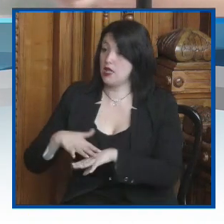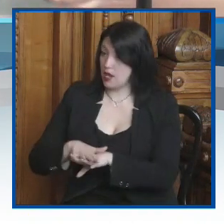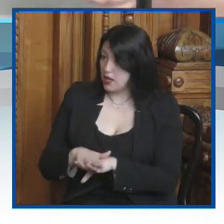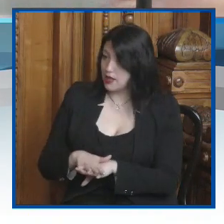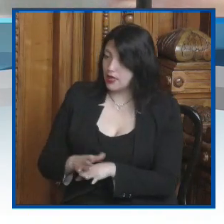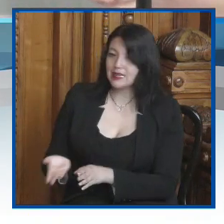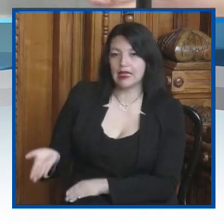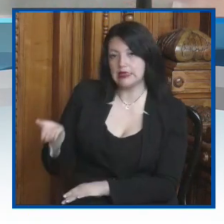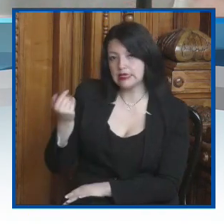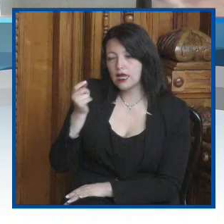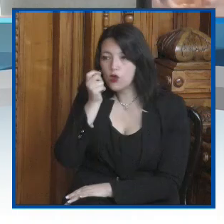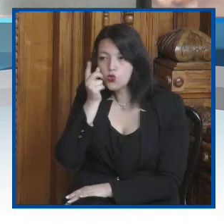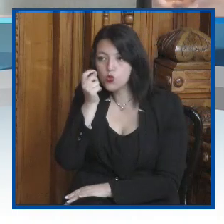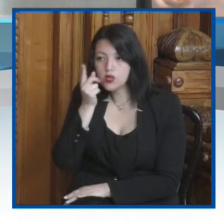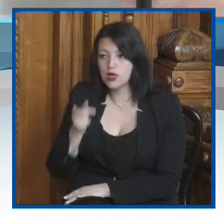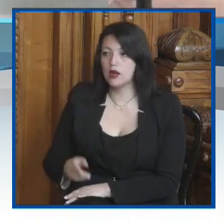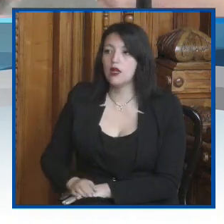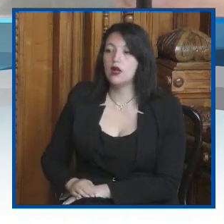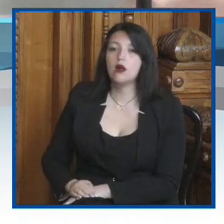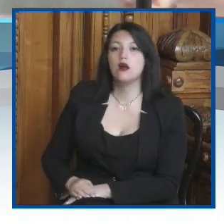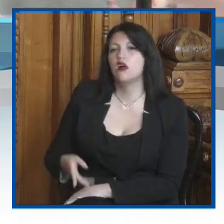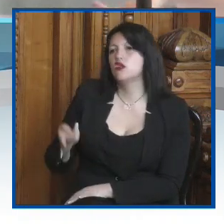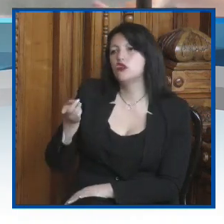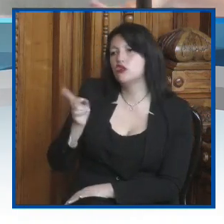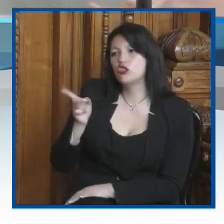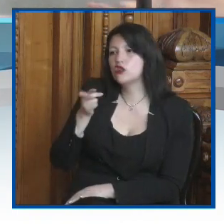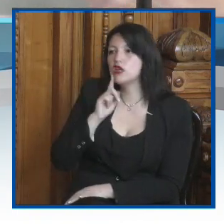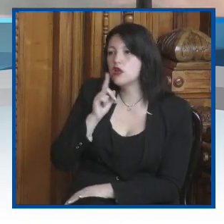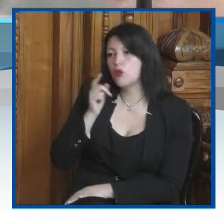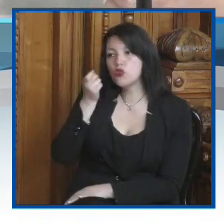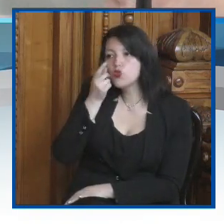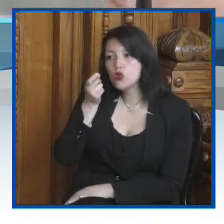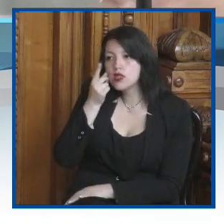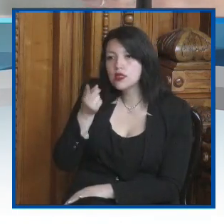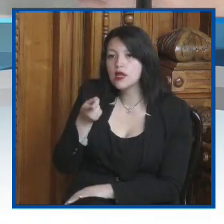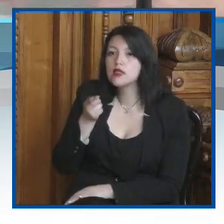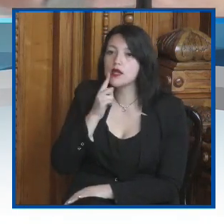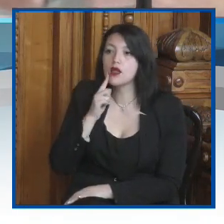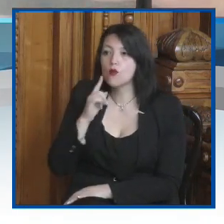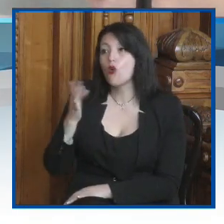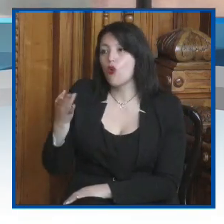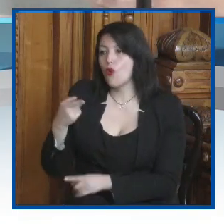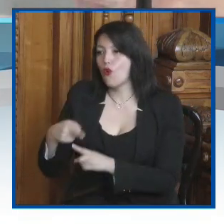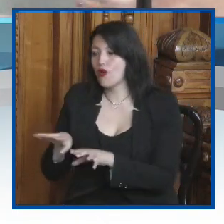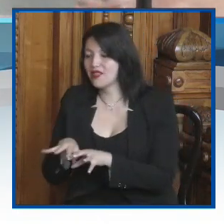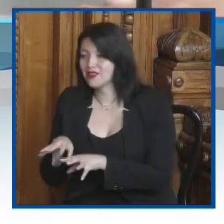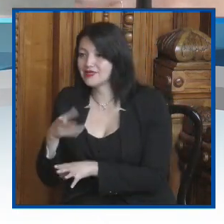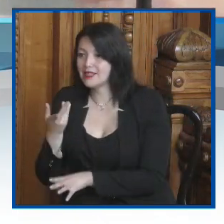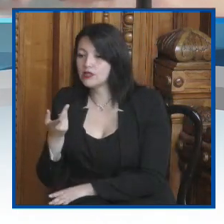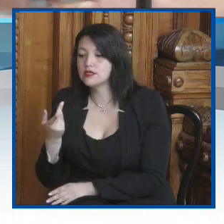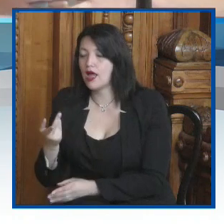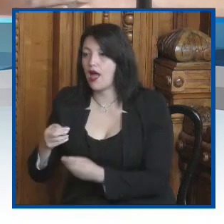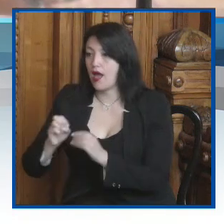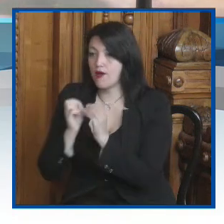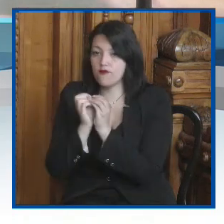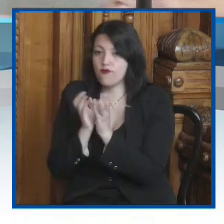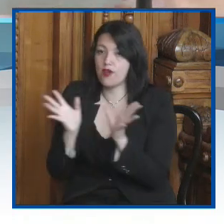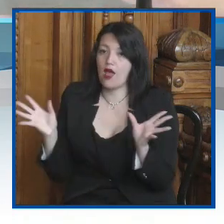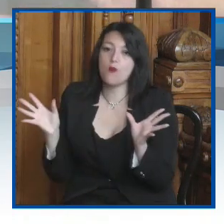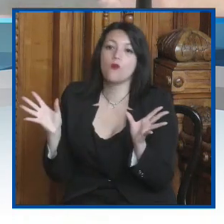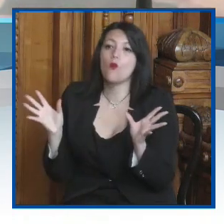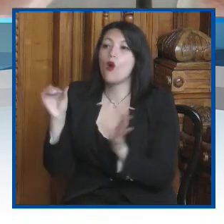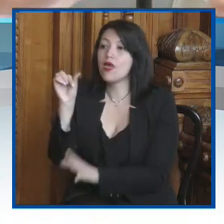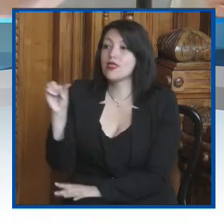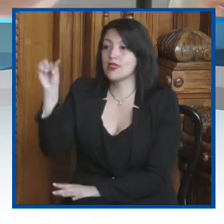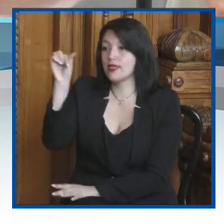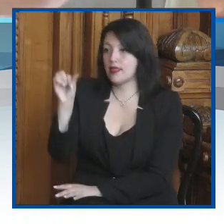en Twitter. Entonces ahí nos dimos cuenta que ellos nos decían, no, pero nosotros no tenemos Twitter, tenemos Instagram. Entonces ahí dijimos, bueno, abramos Instagram como red